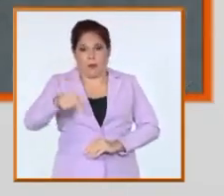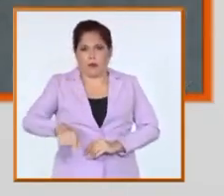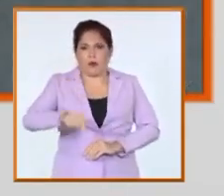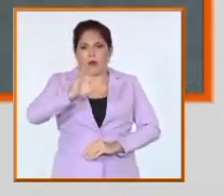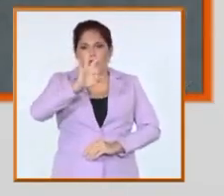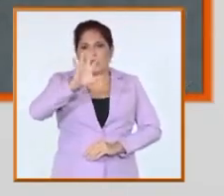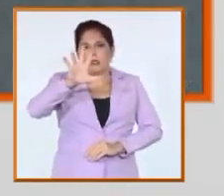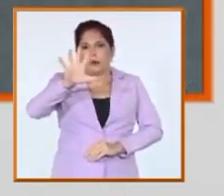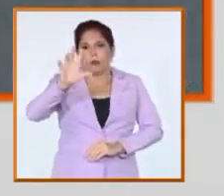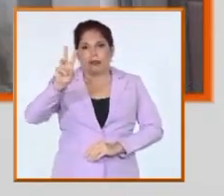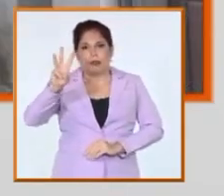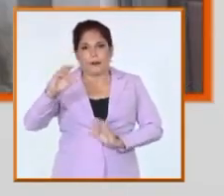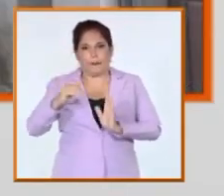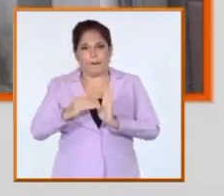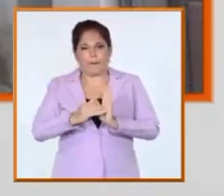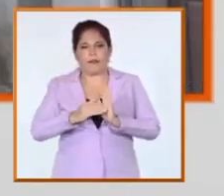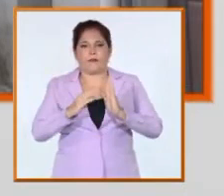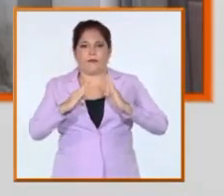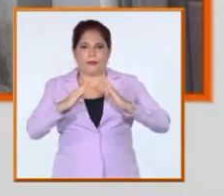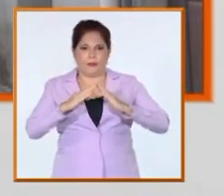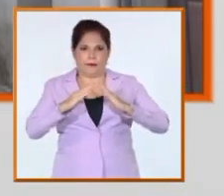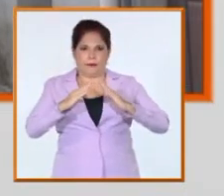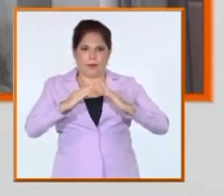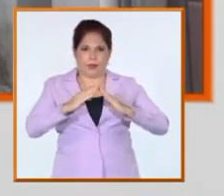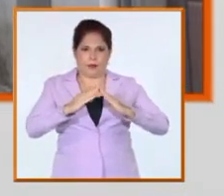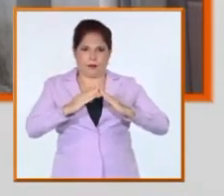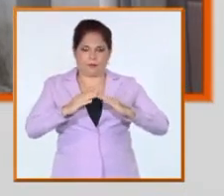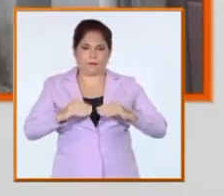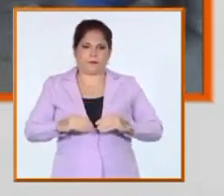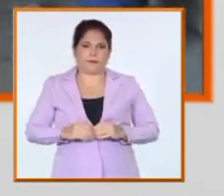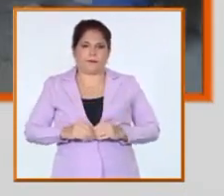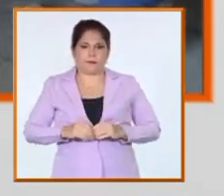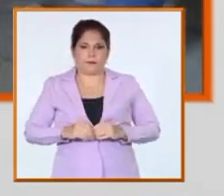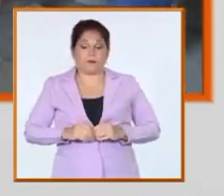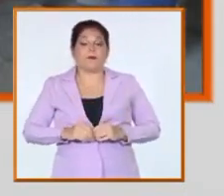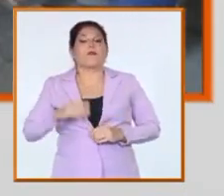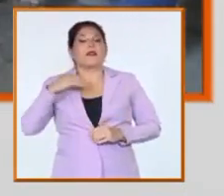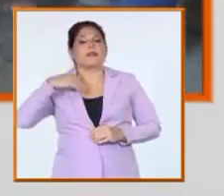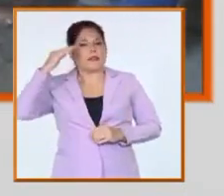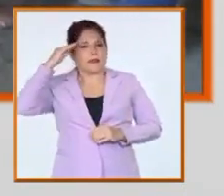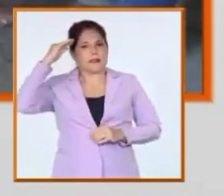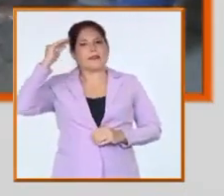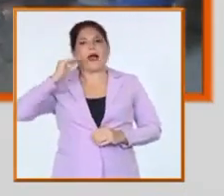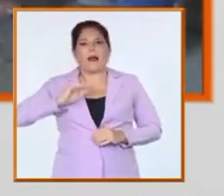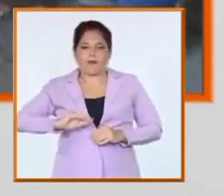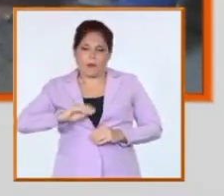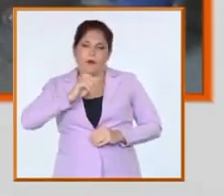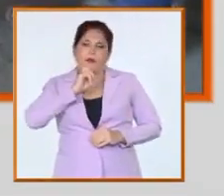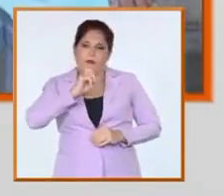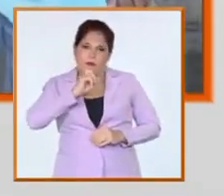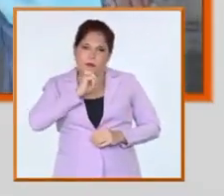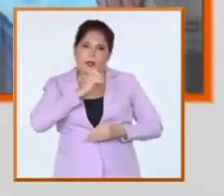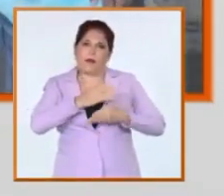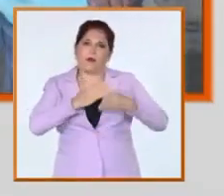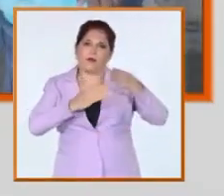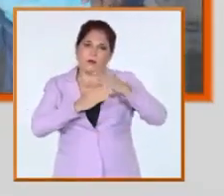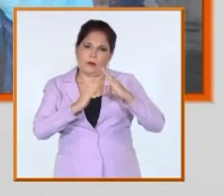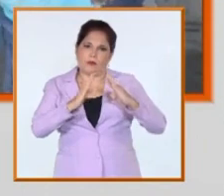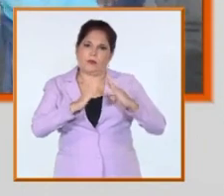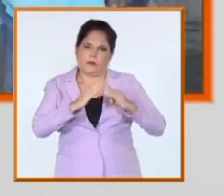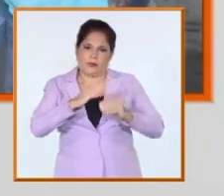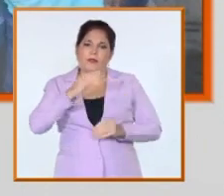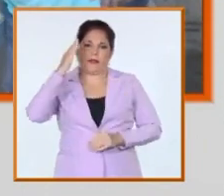853 mil viviendas que tenemos que como déficit habitacional déficit